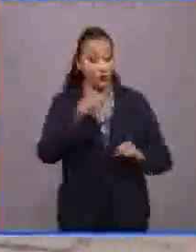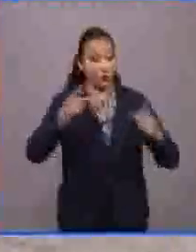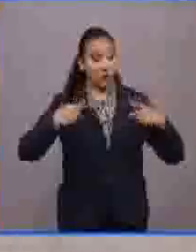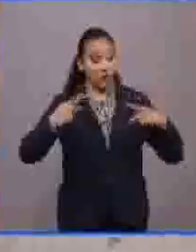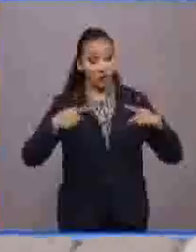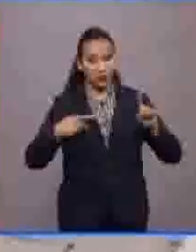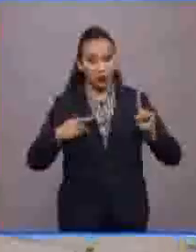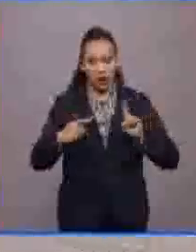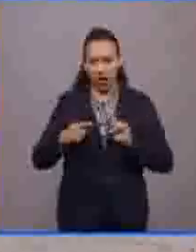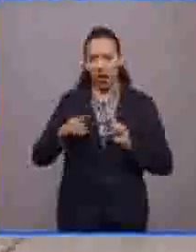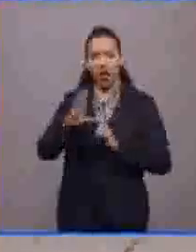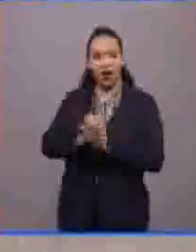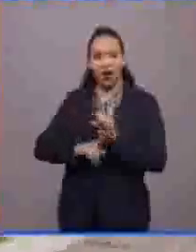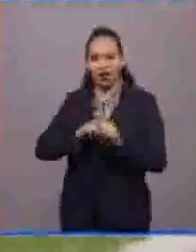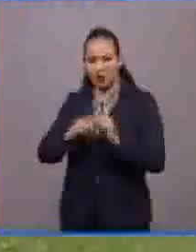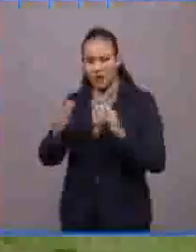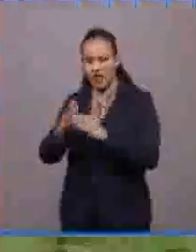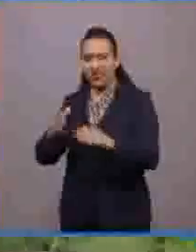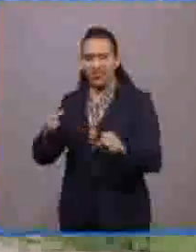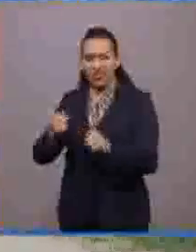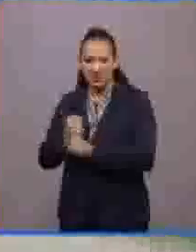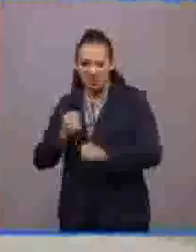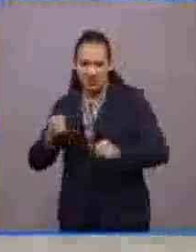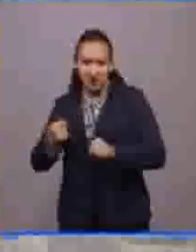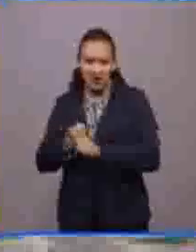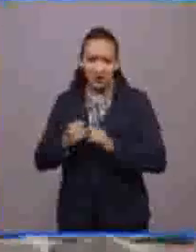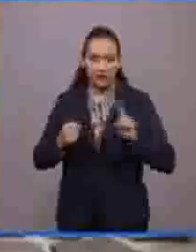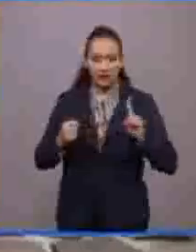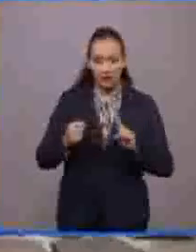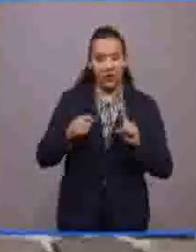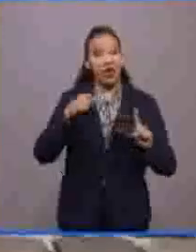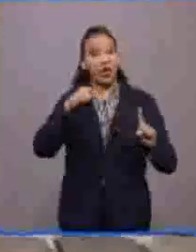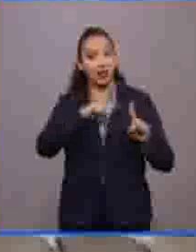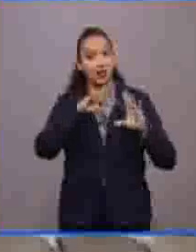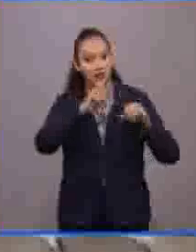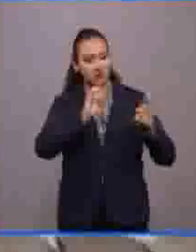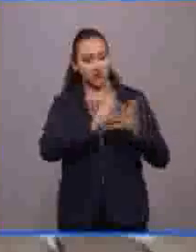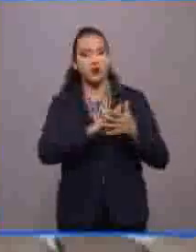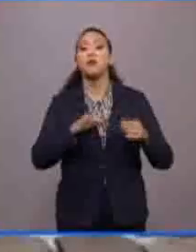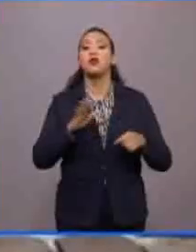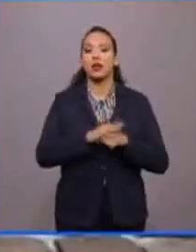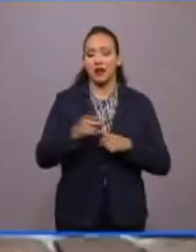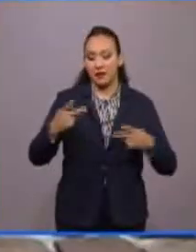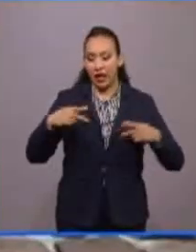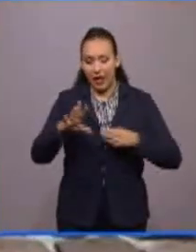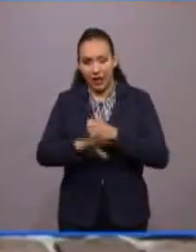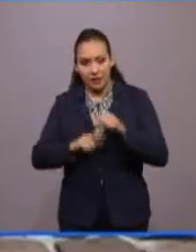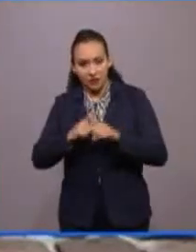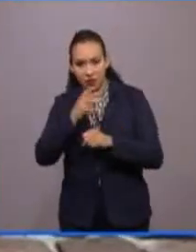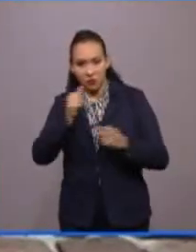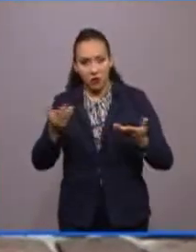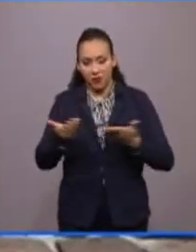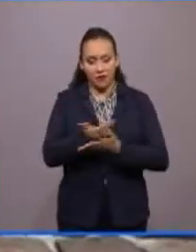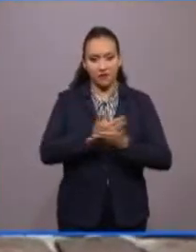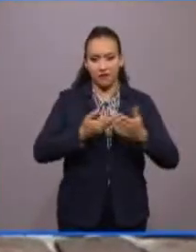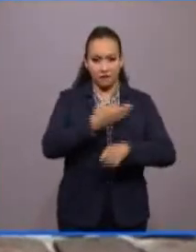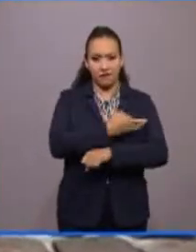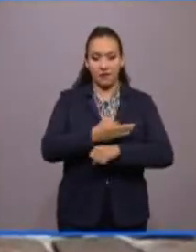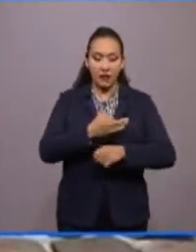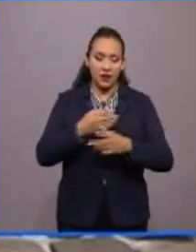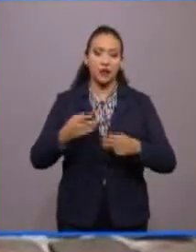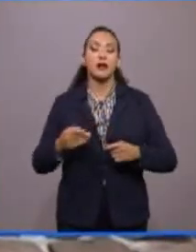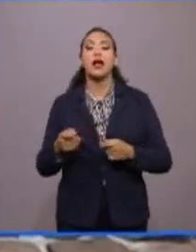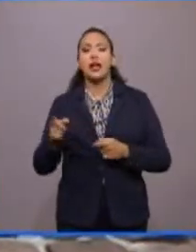o crueldad contra animales domésticos el que no se les permitiera interacción con seres humanos u otros animales domésticos, privarlos